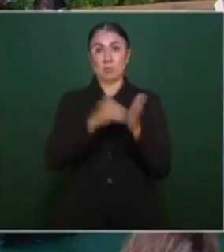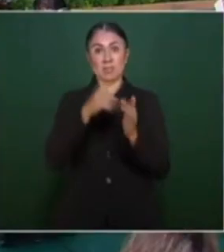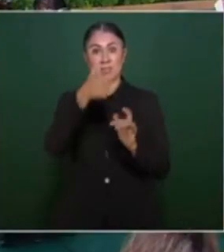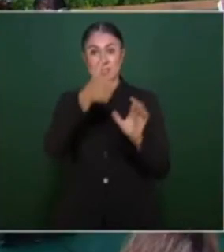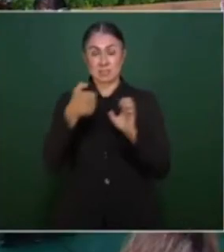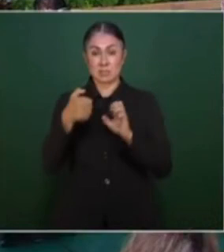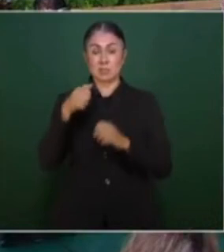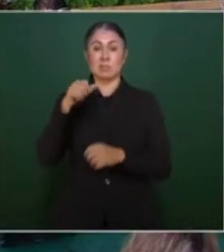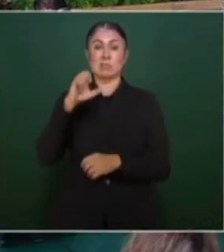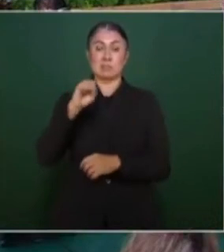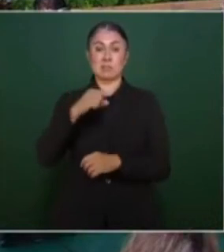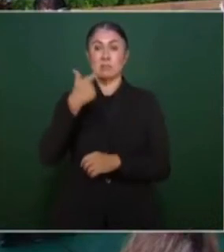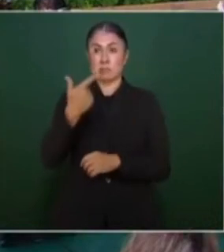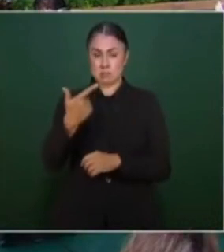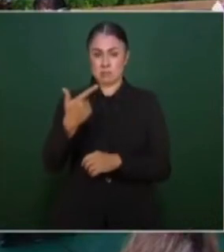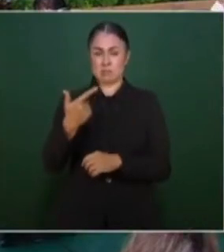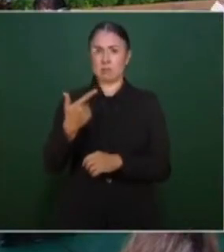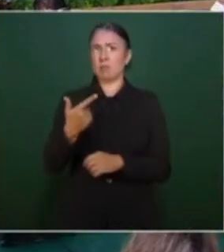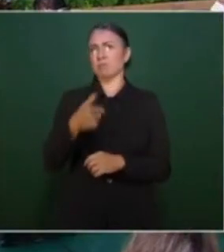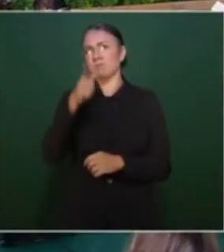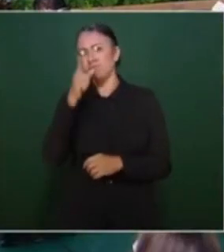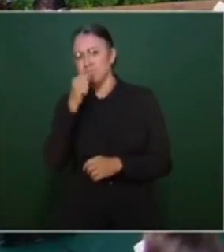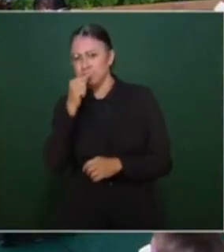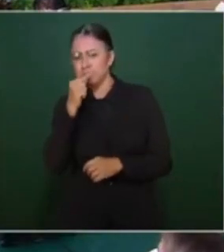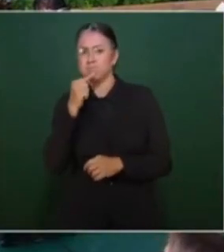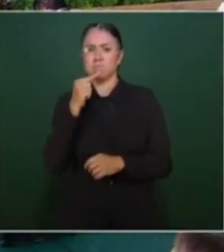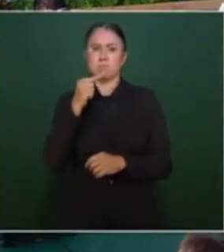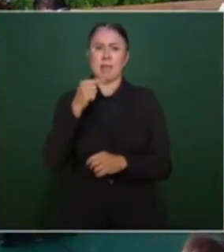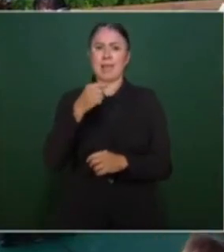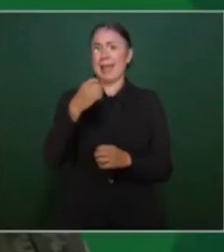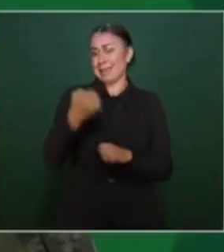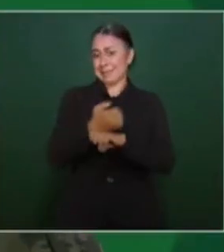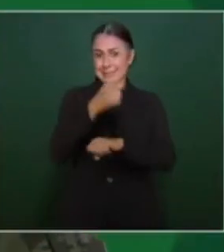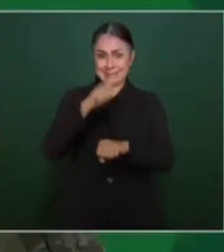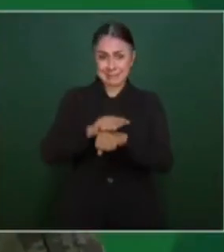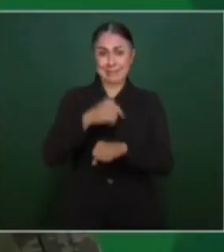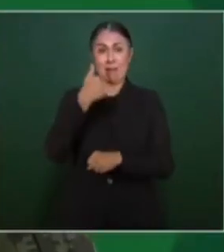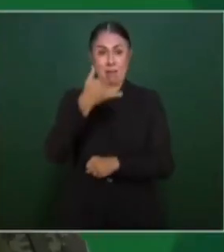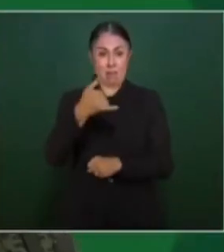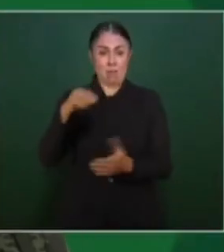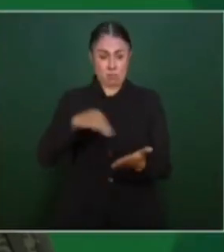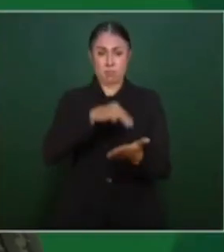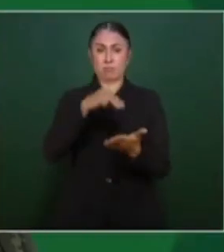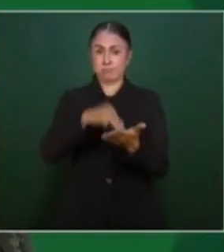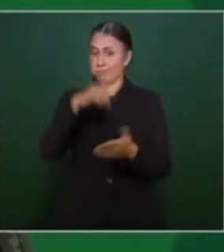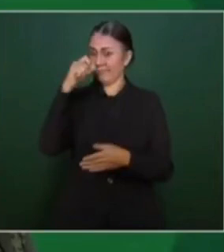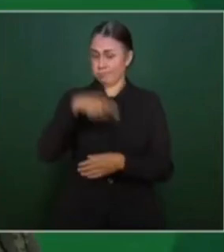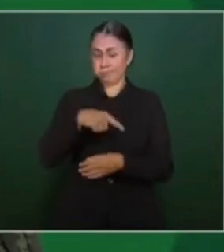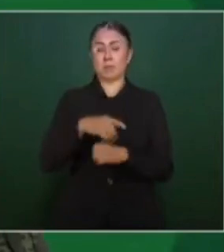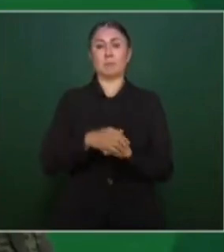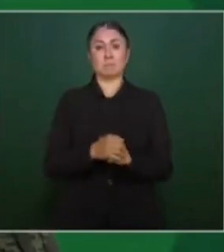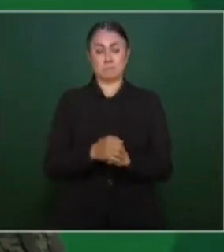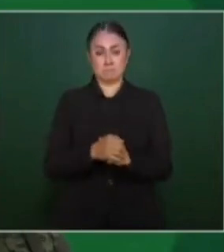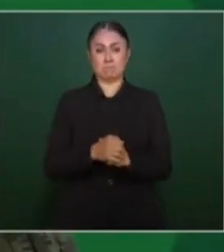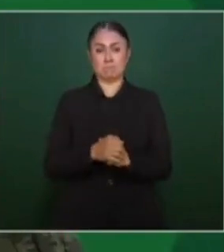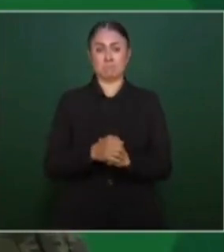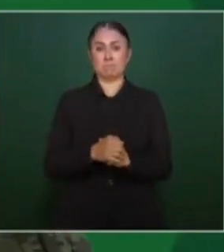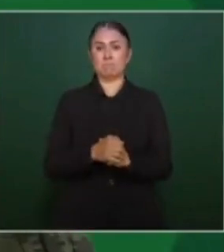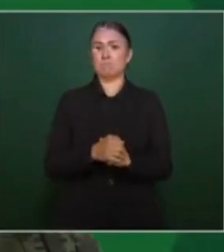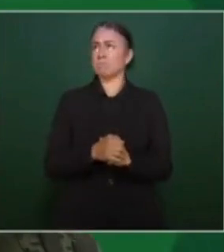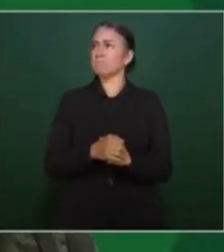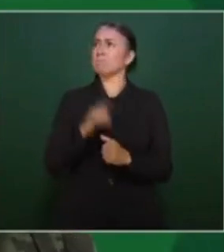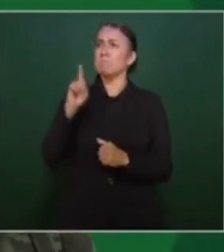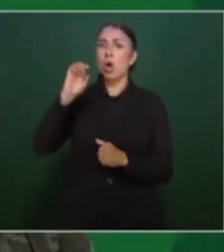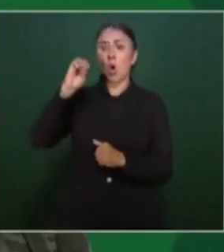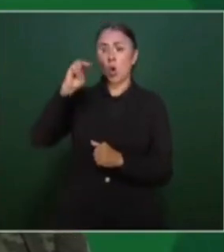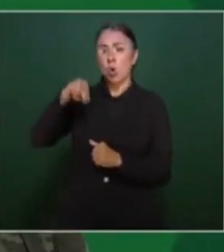2,687 elementos, sumando policía estatal y municipal, y de conformidad a lo que maneja la